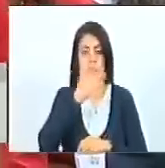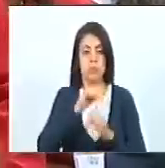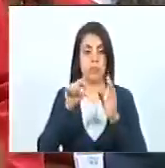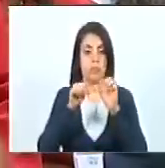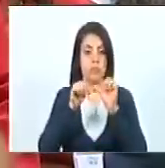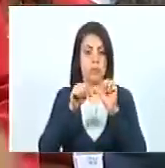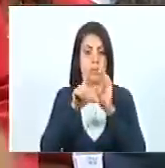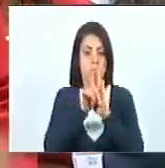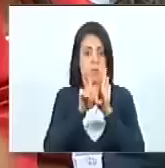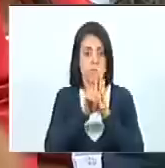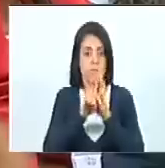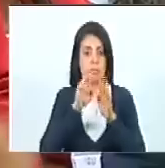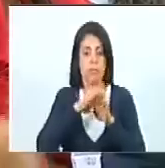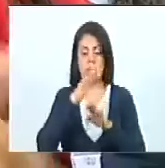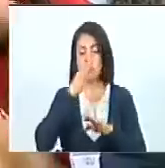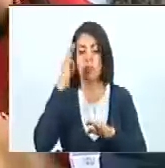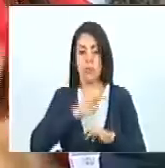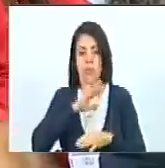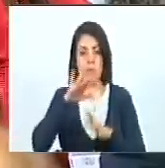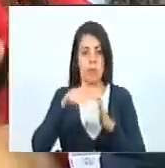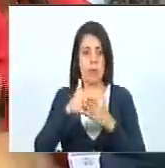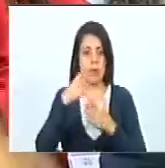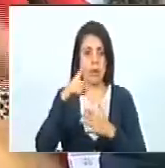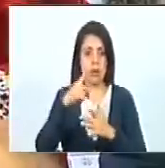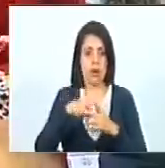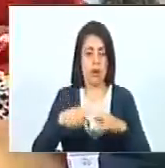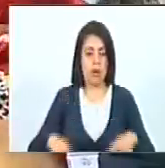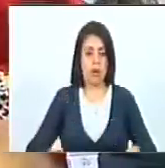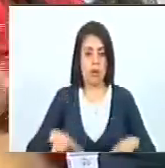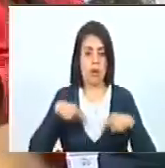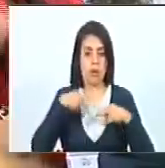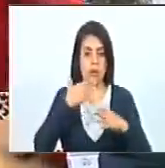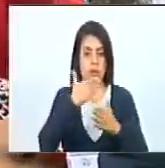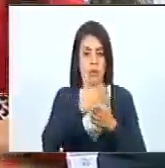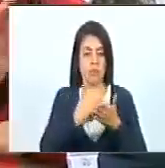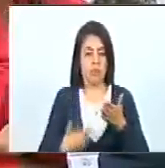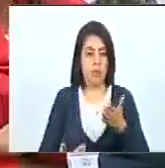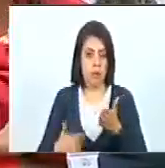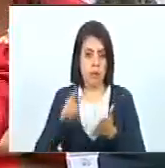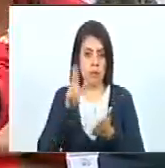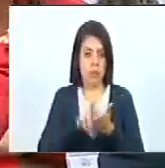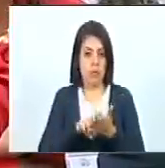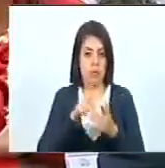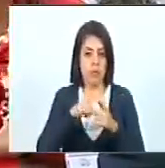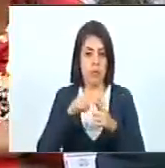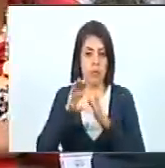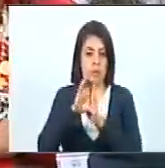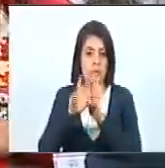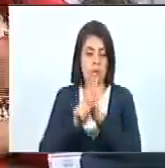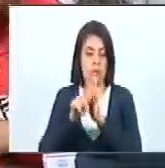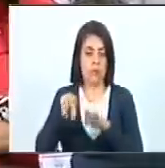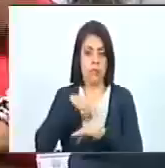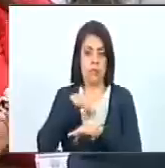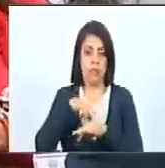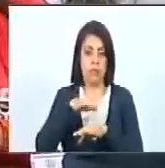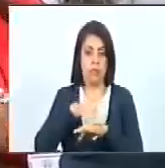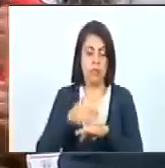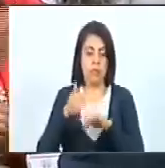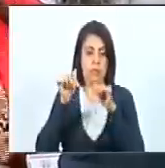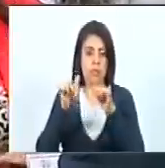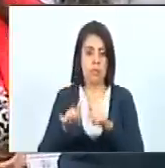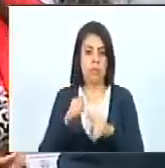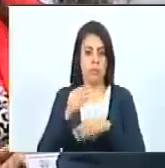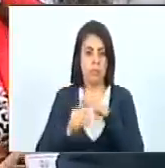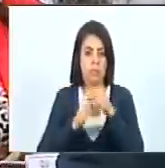ley garantizamos los derechos humanos propuestos, promulgados por nuestra Constitución Nacional, y que